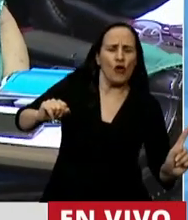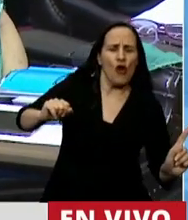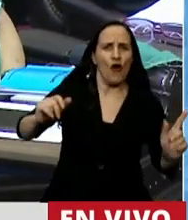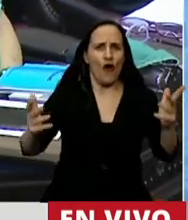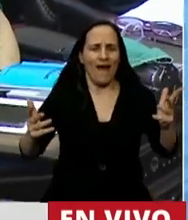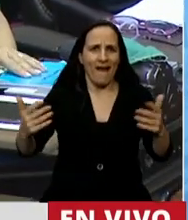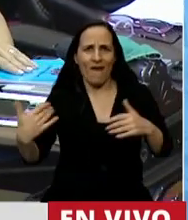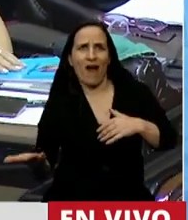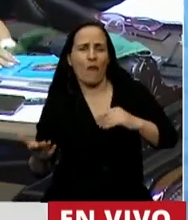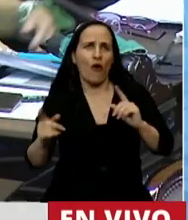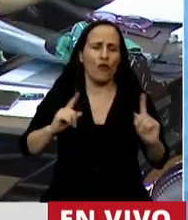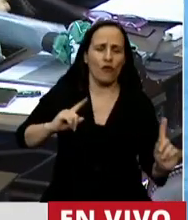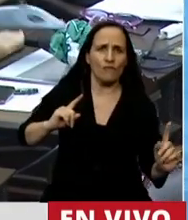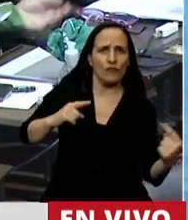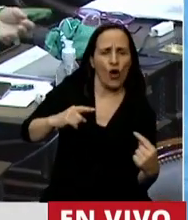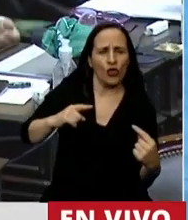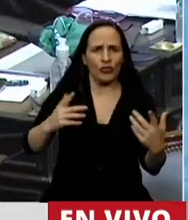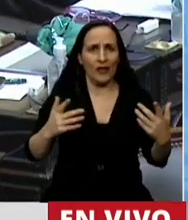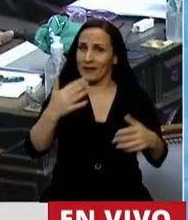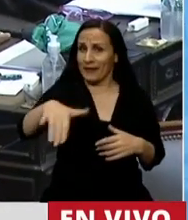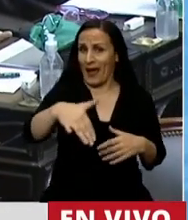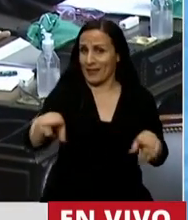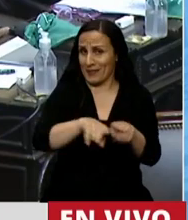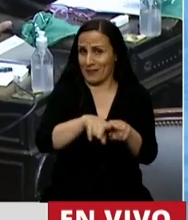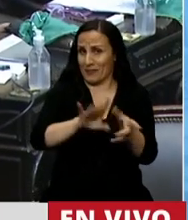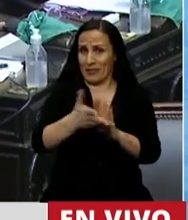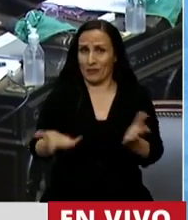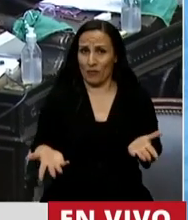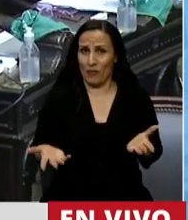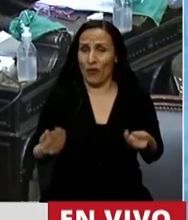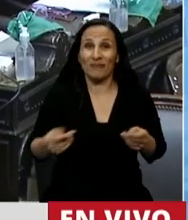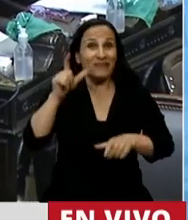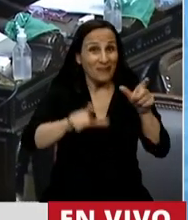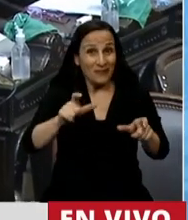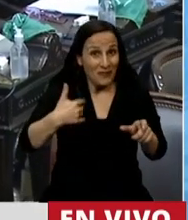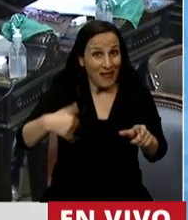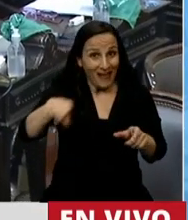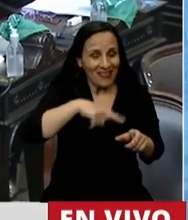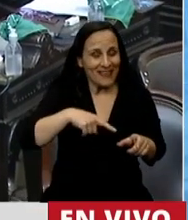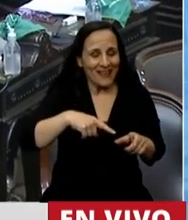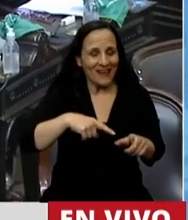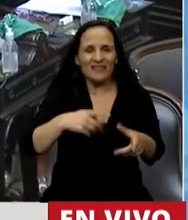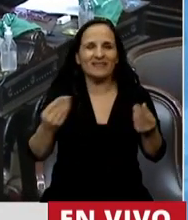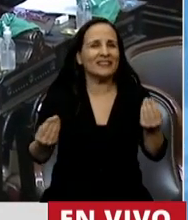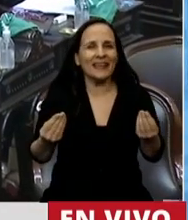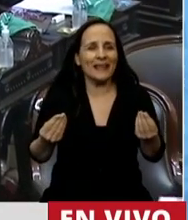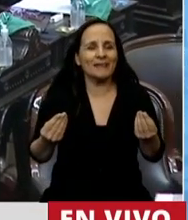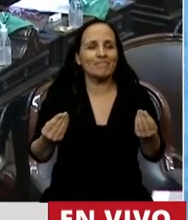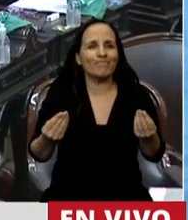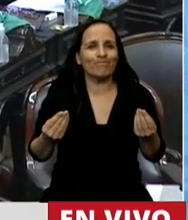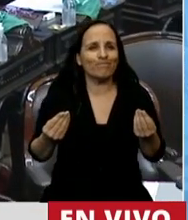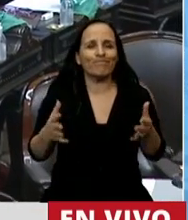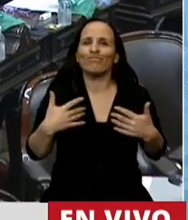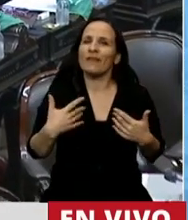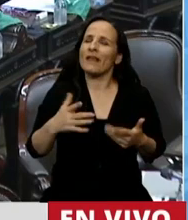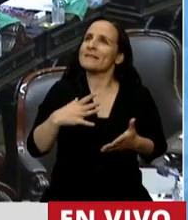y también se manifiesta en la calle. El tema es que los argentinos no aprendemos a trabajar entre